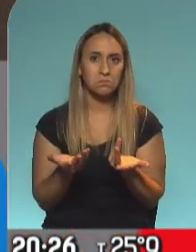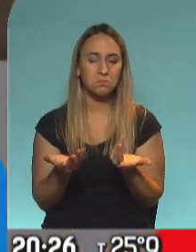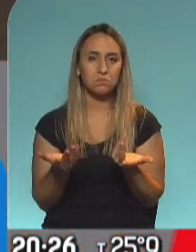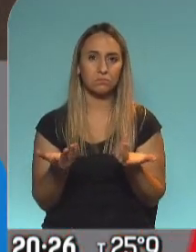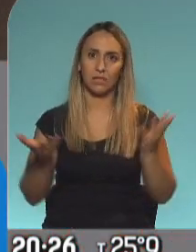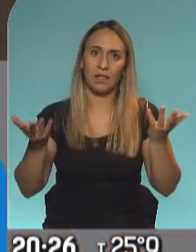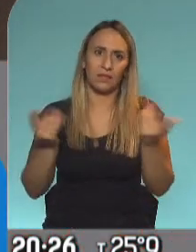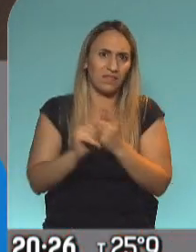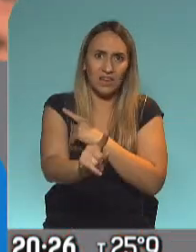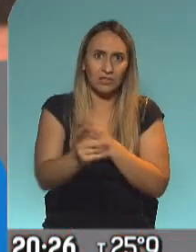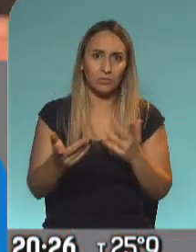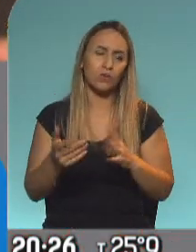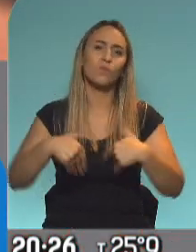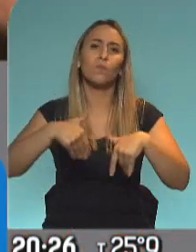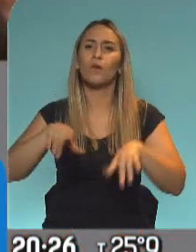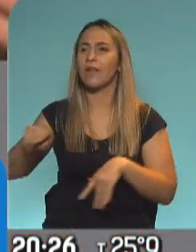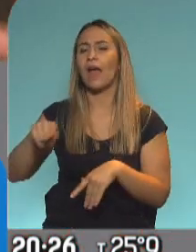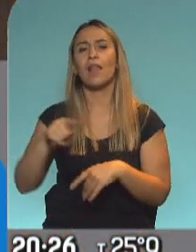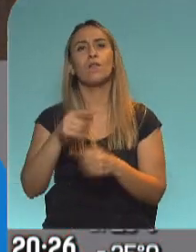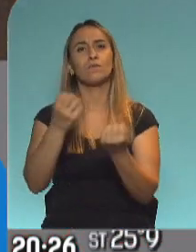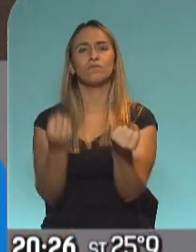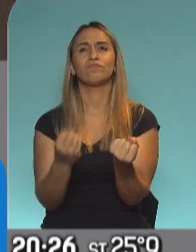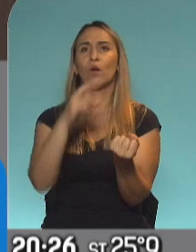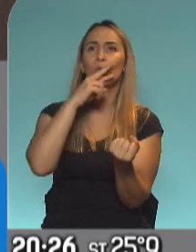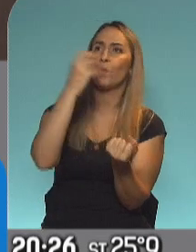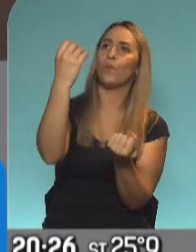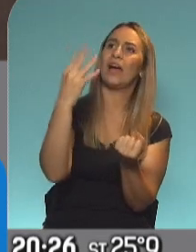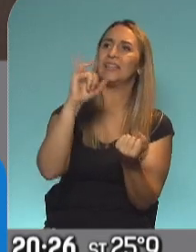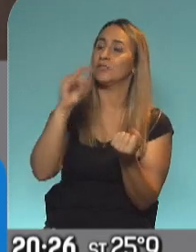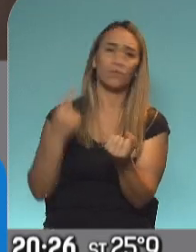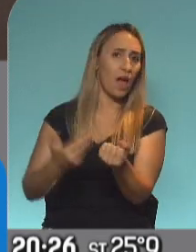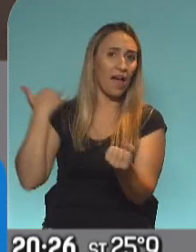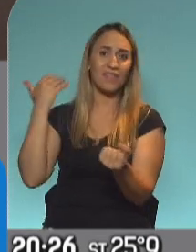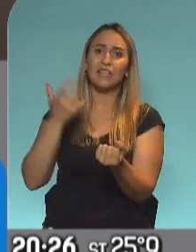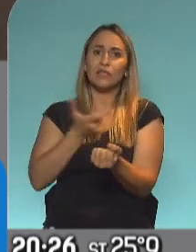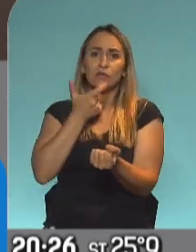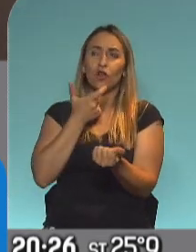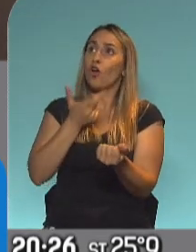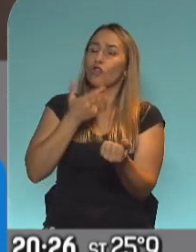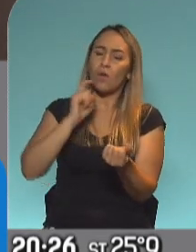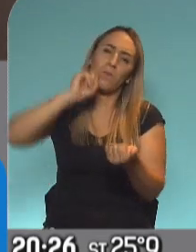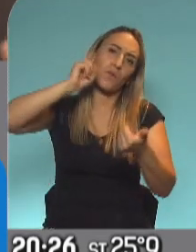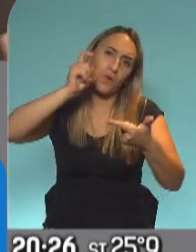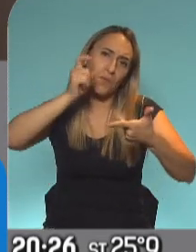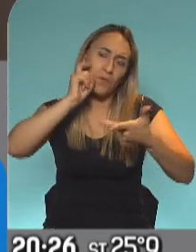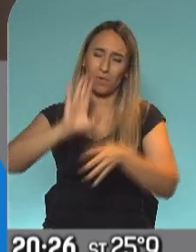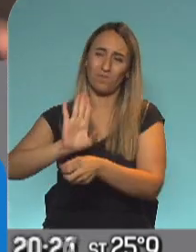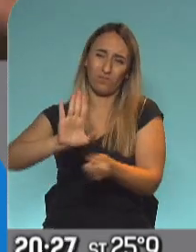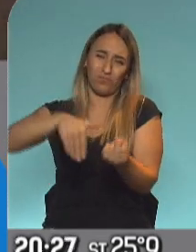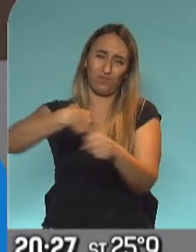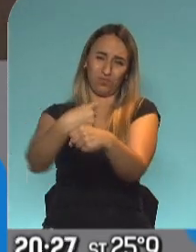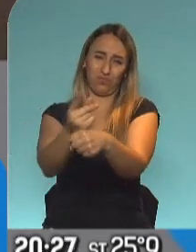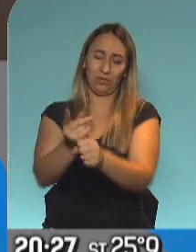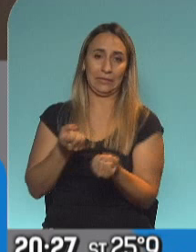Es decir, más allá de que si él estaba en verde o no, él venía cortando semáforos, él directamente aceleró directamente y la obligación de él era, frente